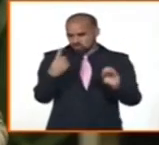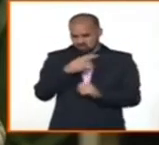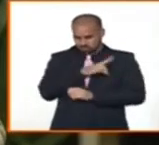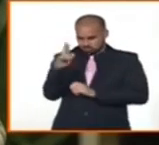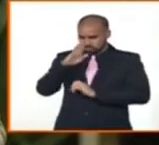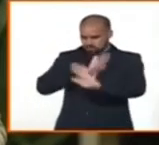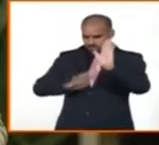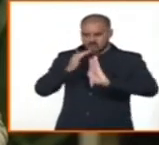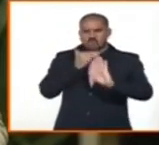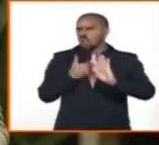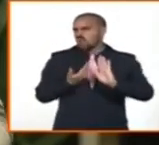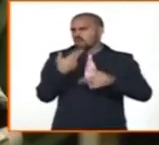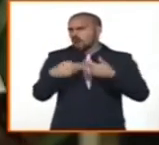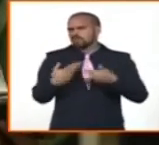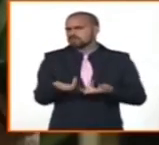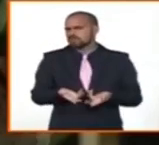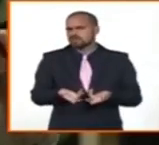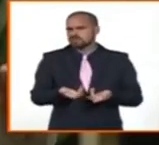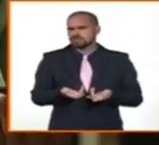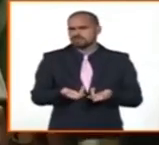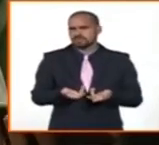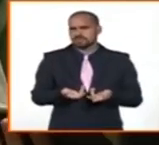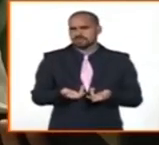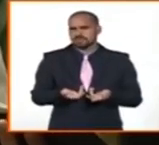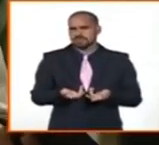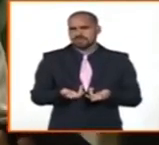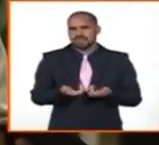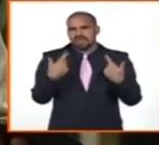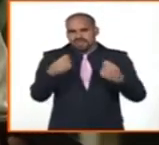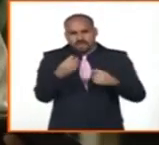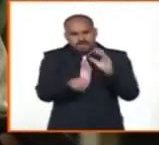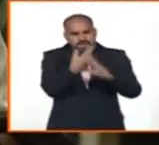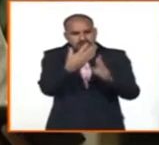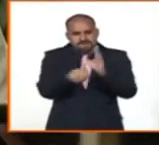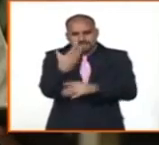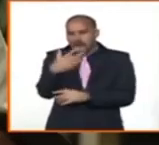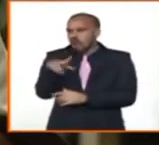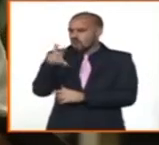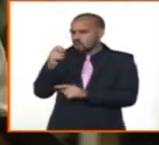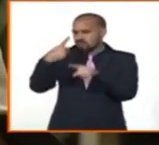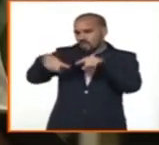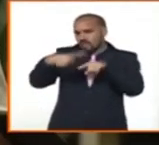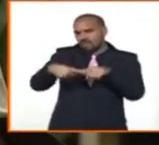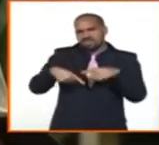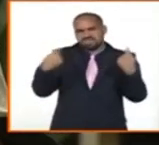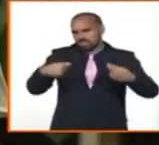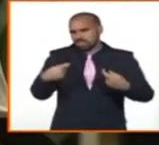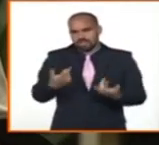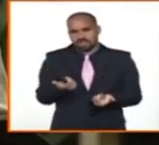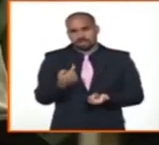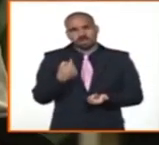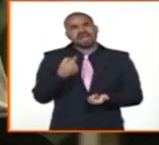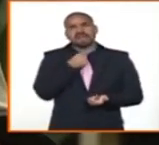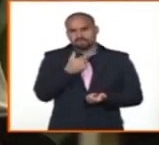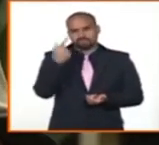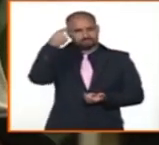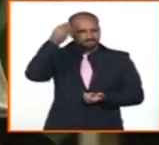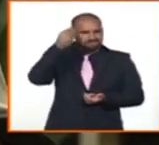María Fernanda, ¿no? Y la necesidad de ir creando cosas nuevas. Digamos, pensar, por ejemplo,